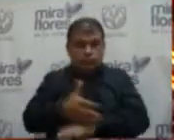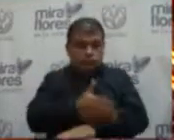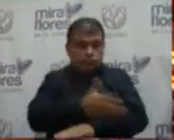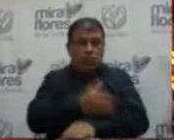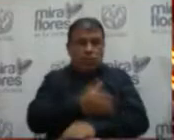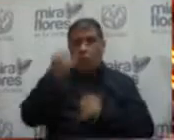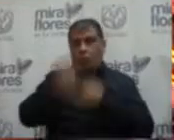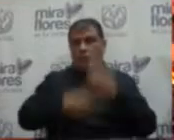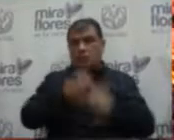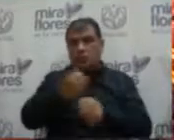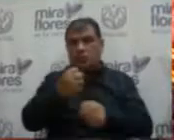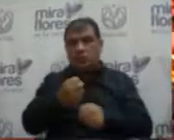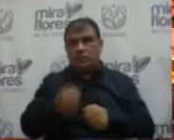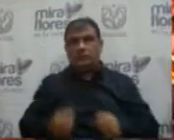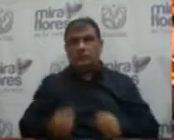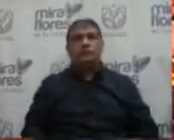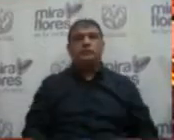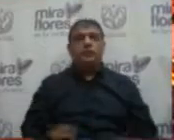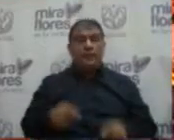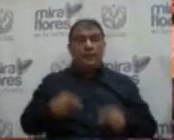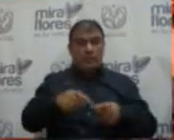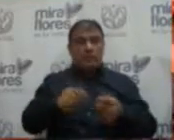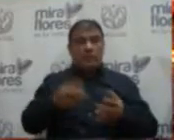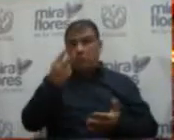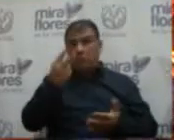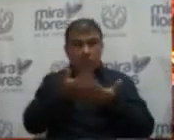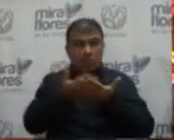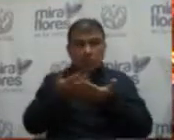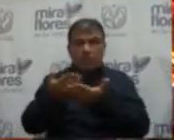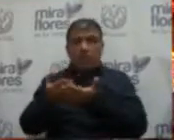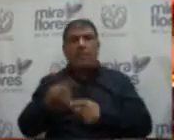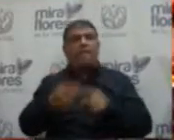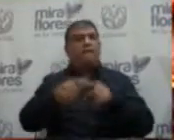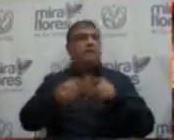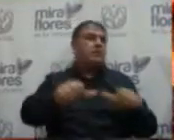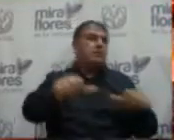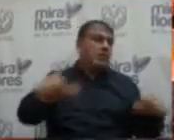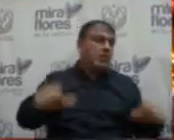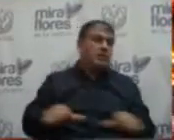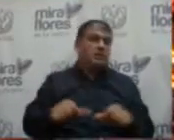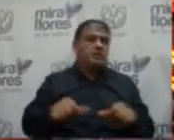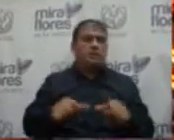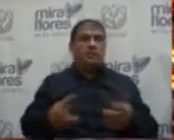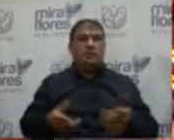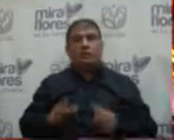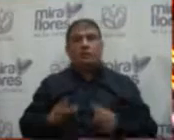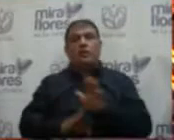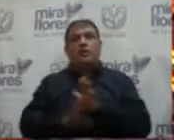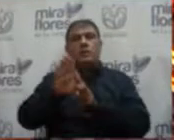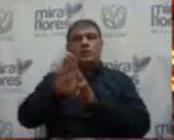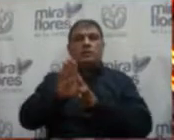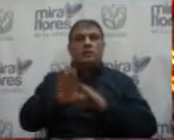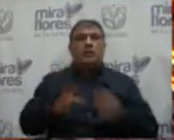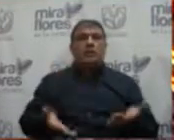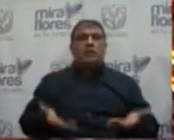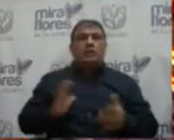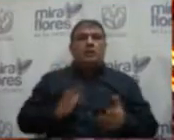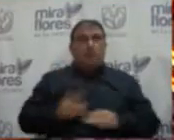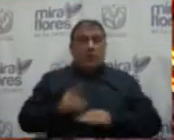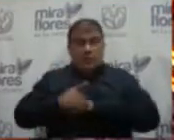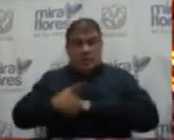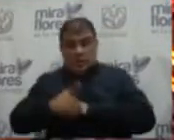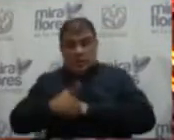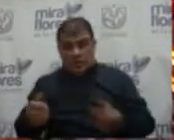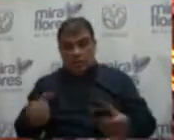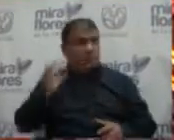los últimos años. Y esto se aprecia en diferentes ámbitos. Un crecimiento del cual nuestro